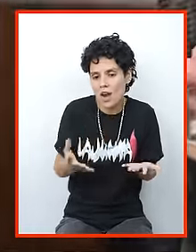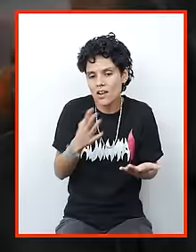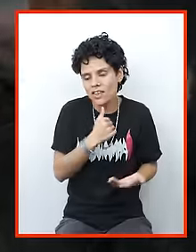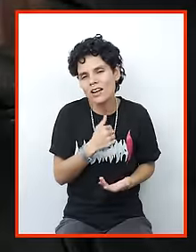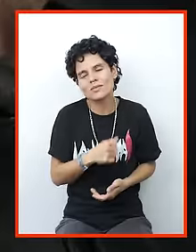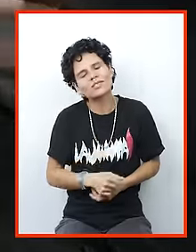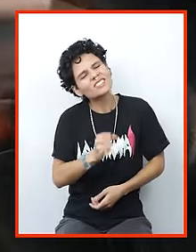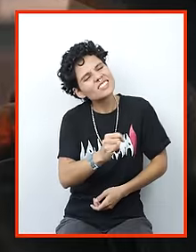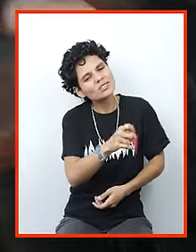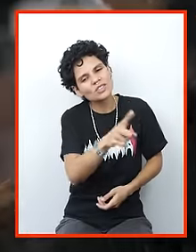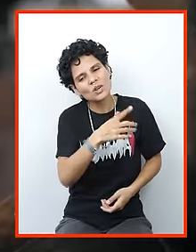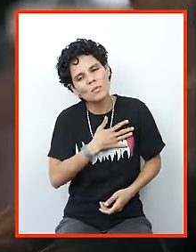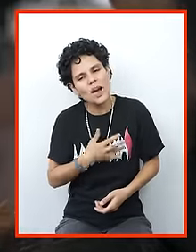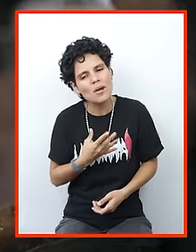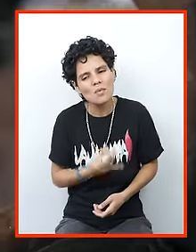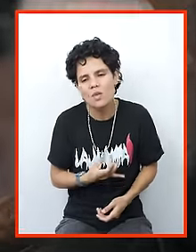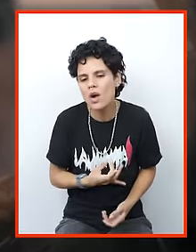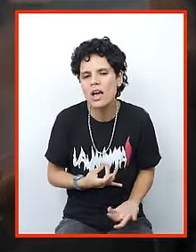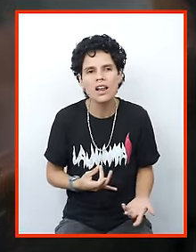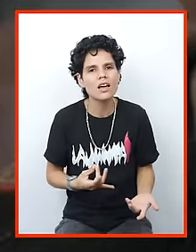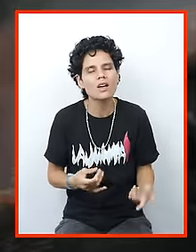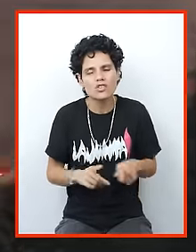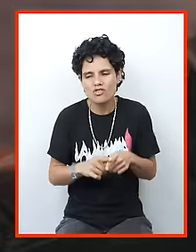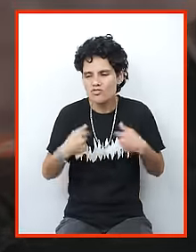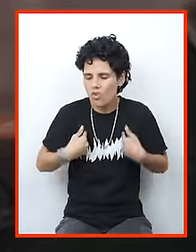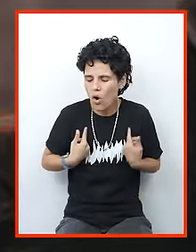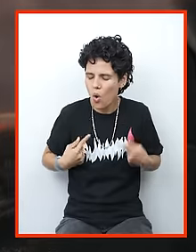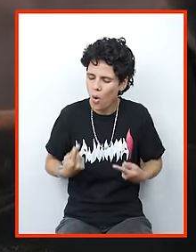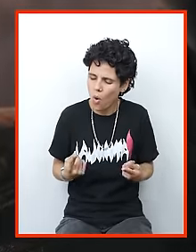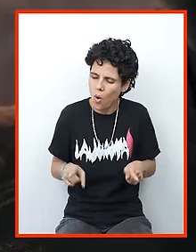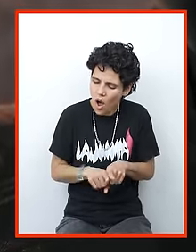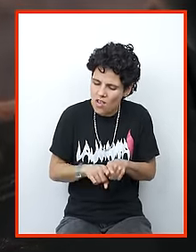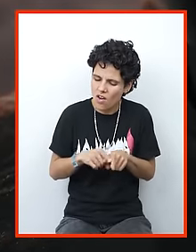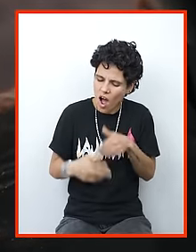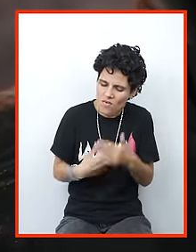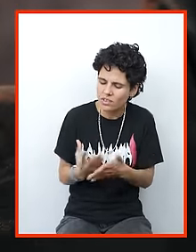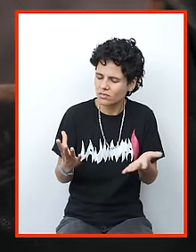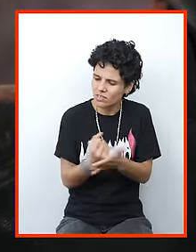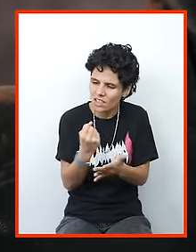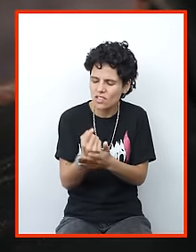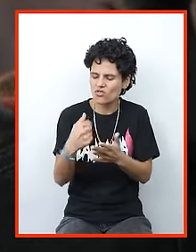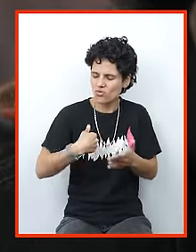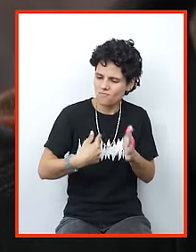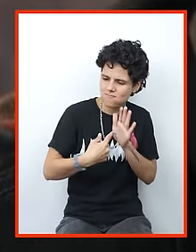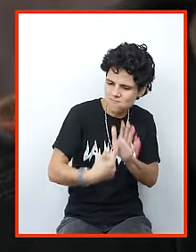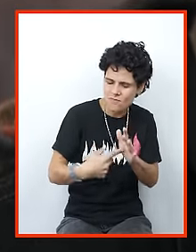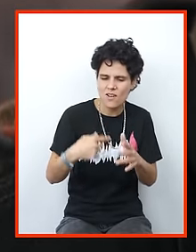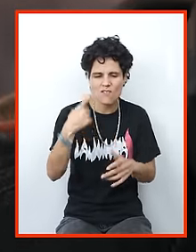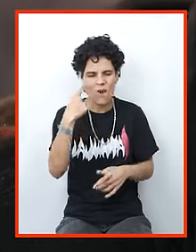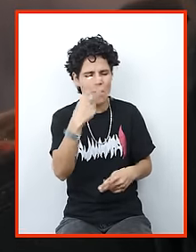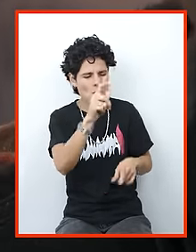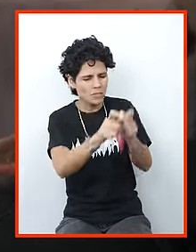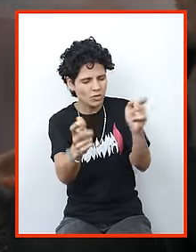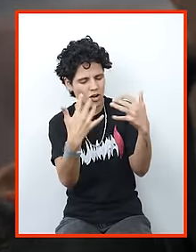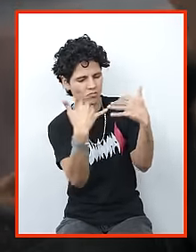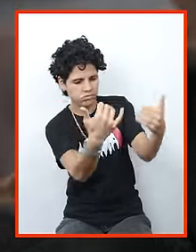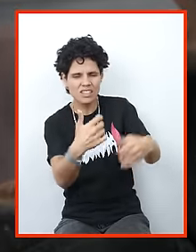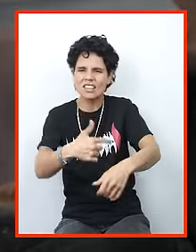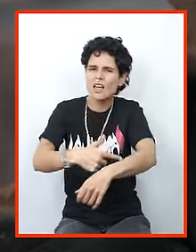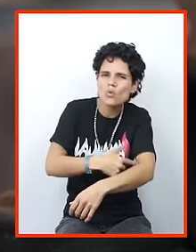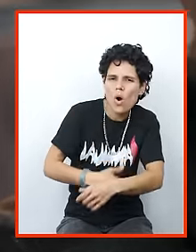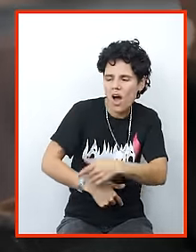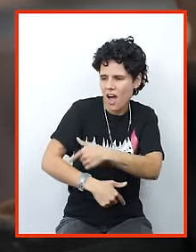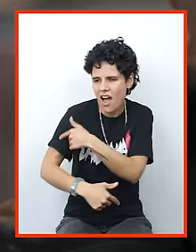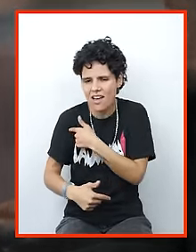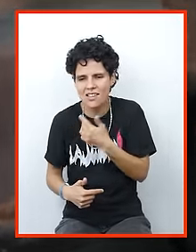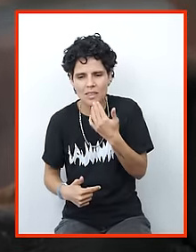ahora, por ejemplo. Es que esa es la agua que me duele, bro. Eso es lo que más me duele, que no vea esto, ¿cachai? Que no vea los shows, el no sé, por el fanatismo, ¿cachai? La gente que